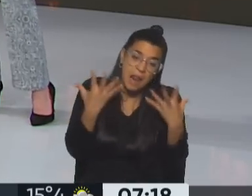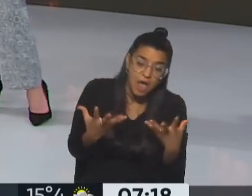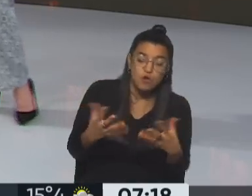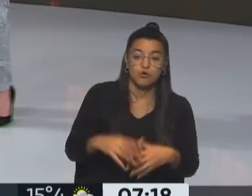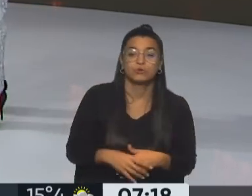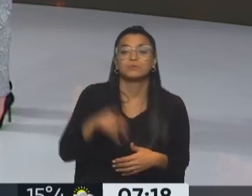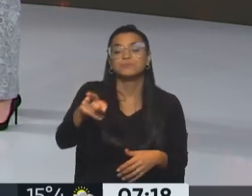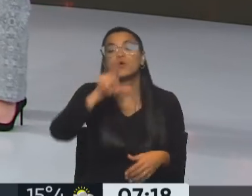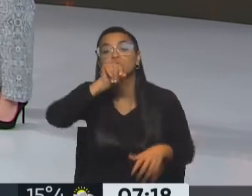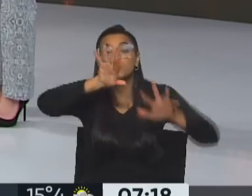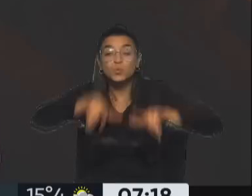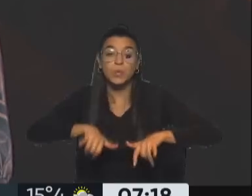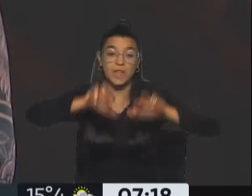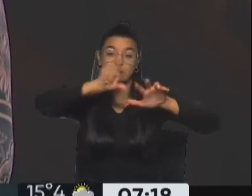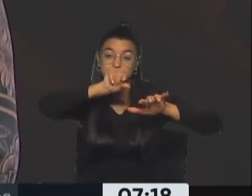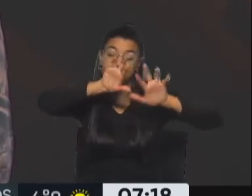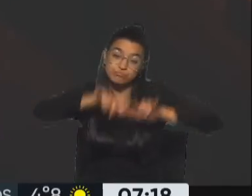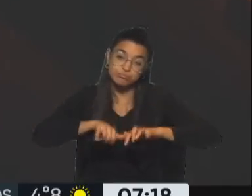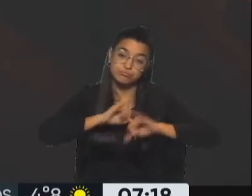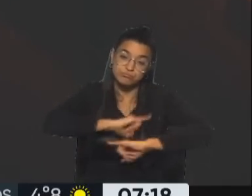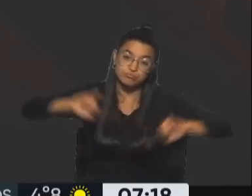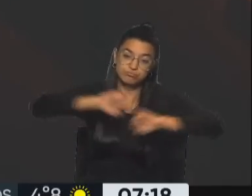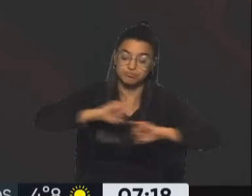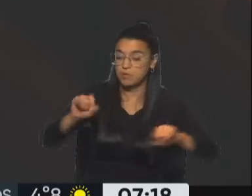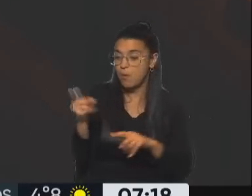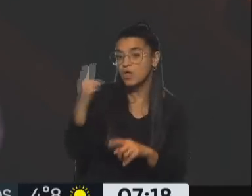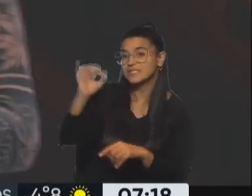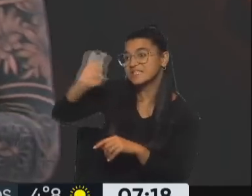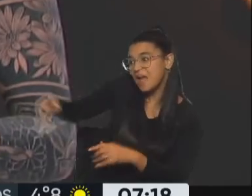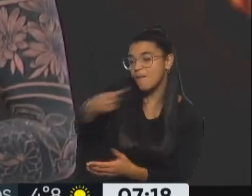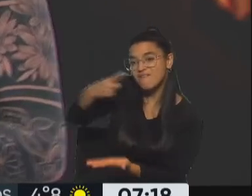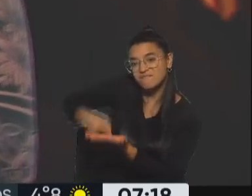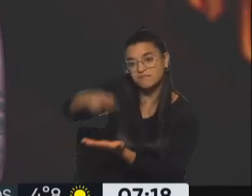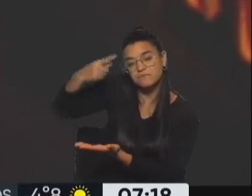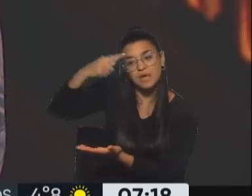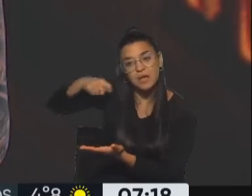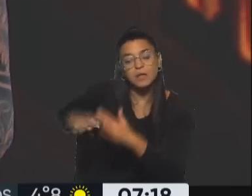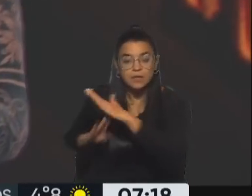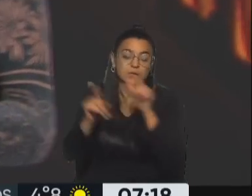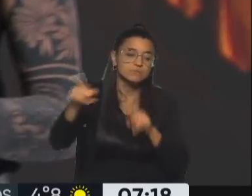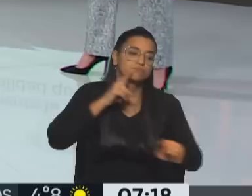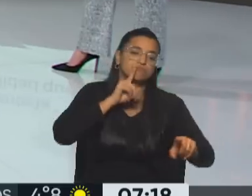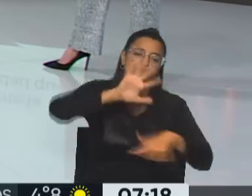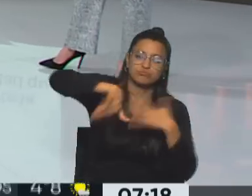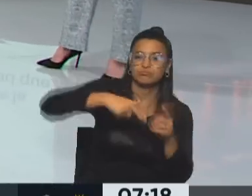es Twitter, las redes sociales, en donde a los minutos de conocido este fallo empezaron, claro, las repercusiones. Y el presidente Alberto